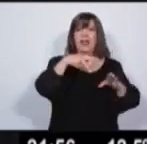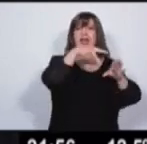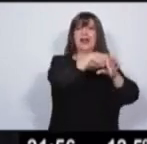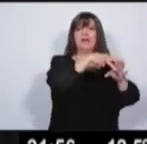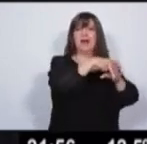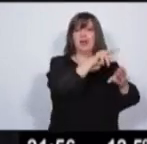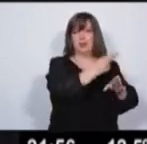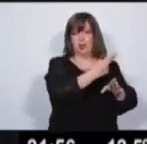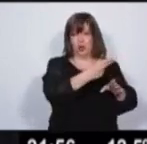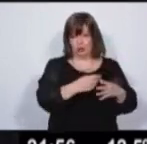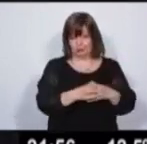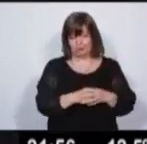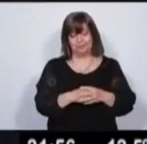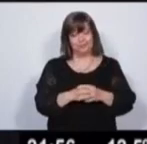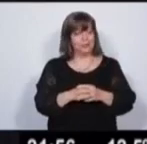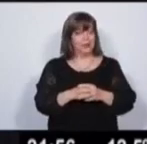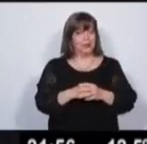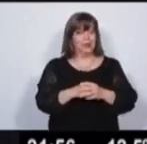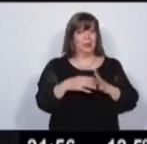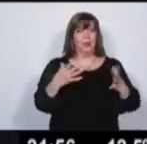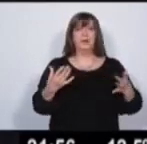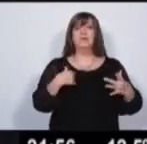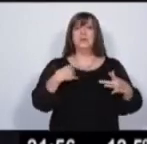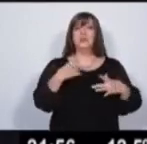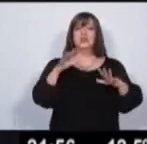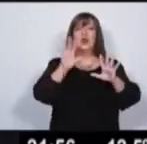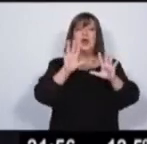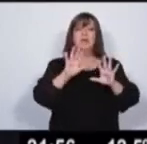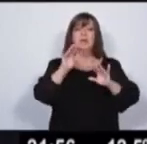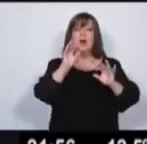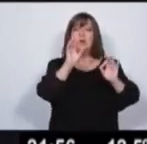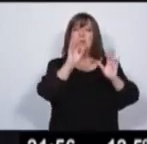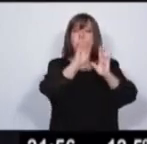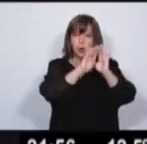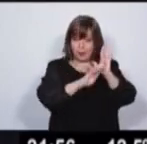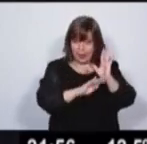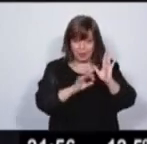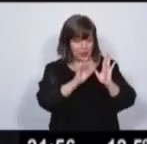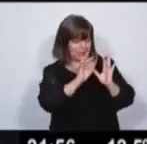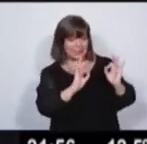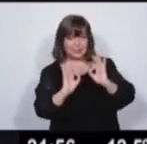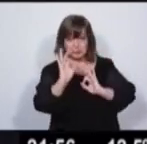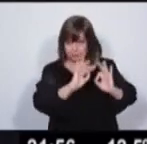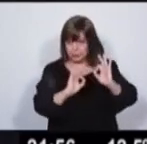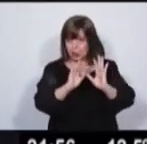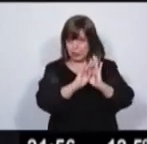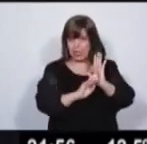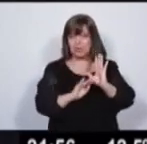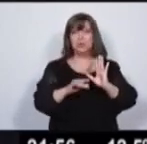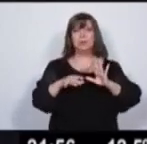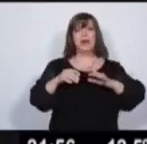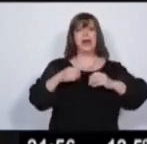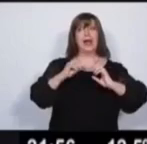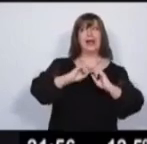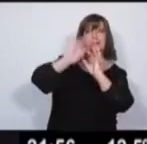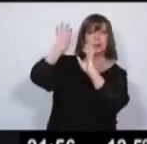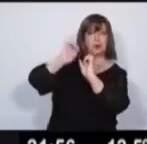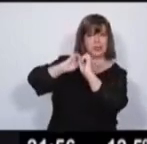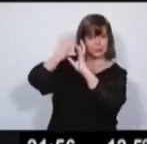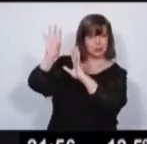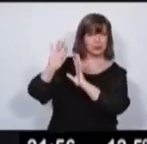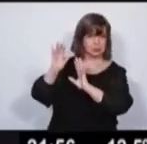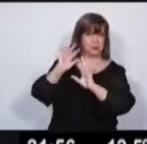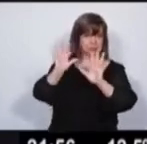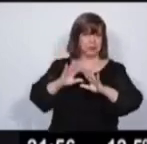miren nosotros tenemos programas para hacer exportación tenemos programas para empezar a mover y activar la provincia de